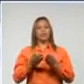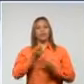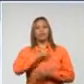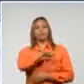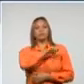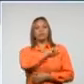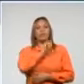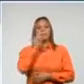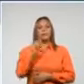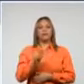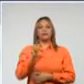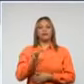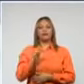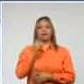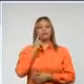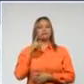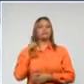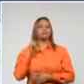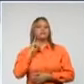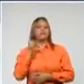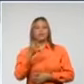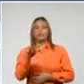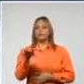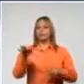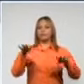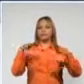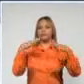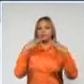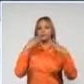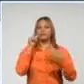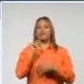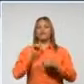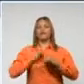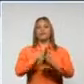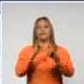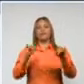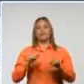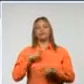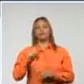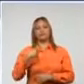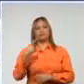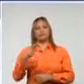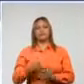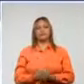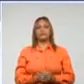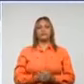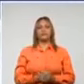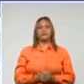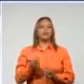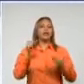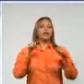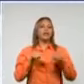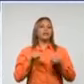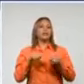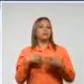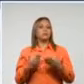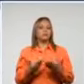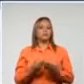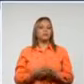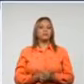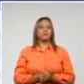personas que escuchan la información todos los días. Bueno, el día de hoy